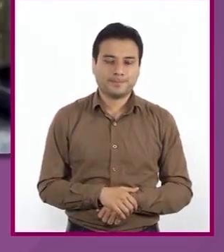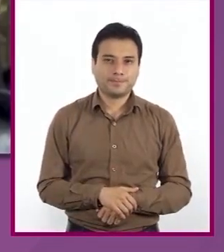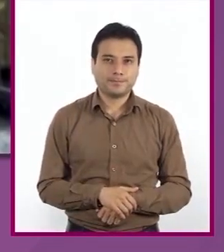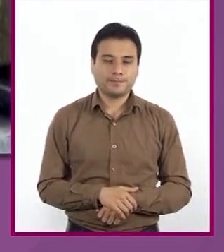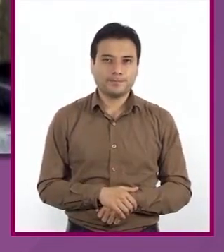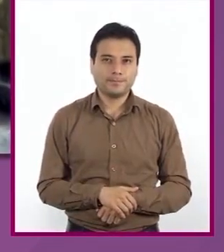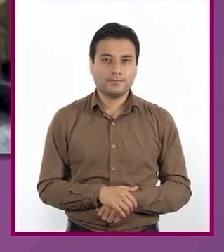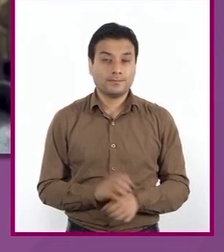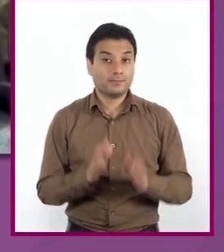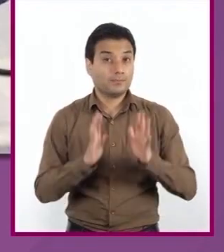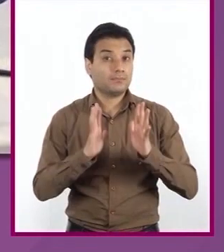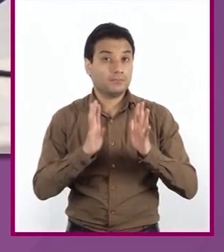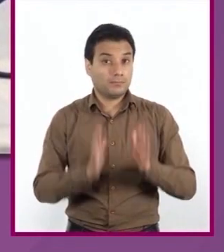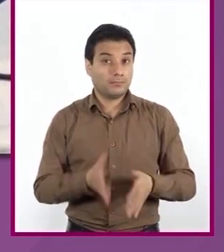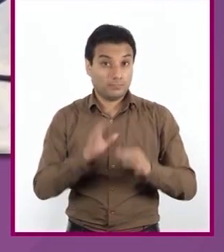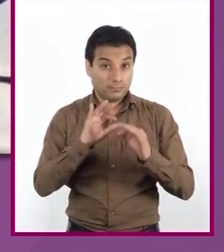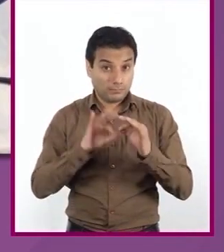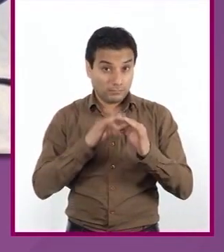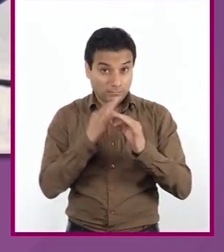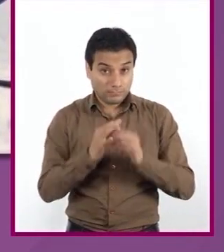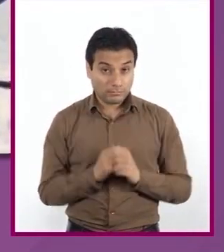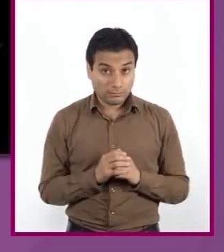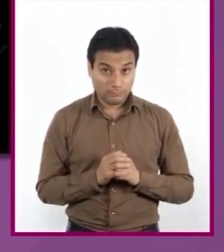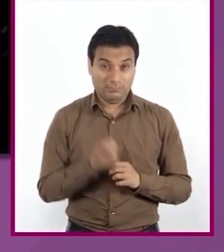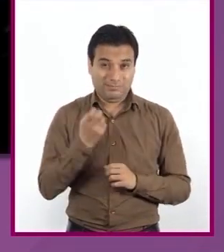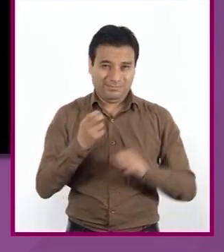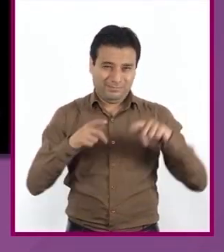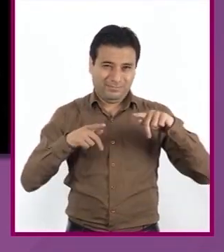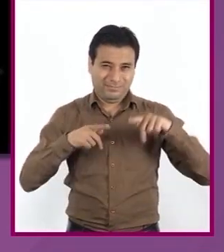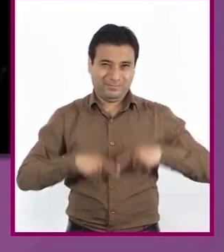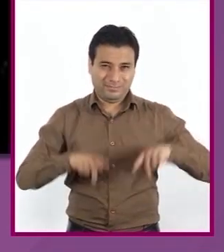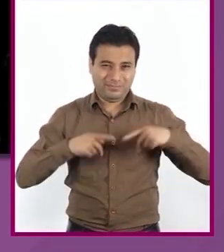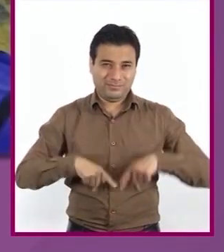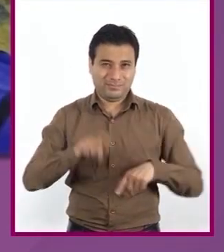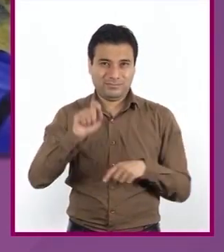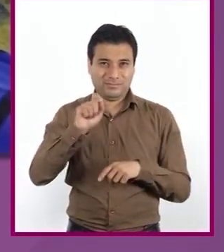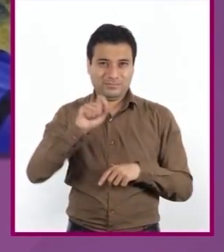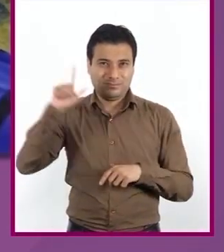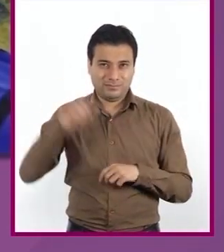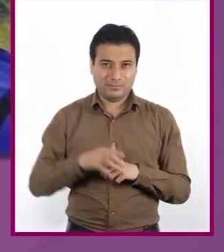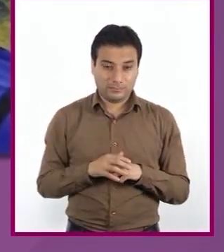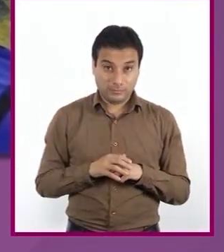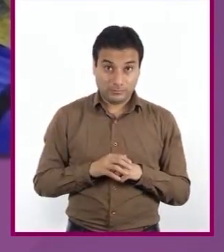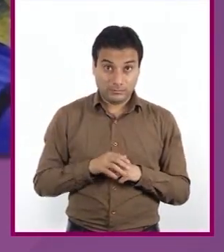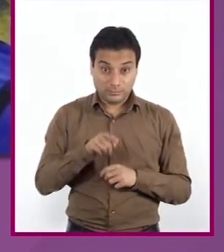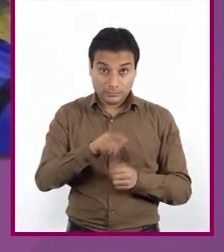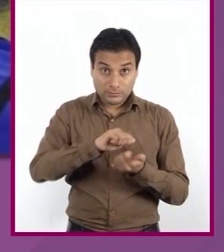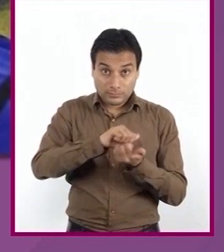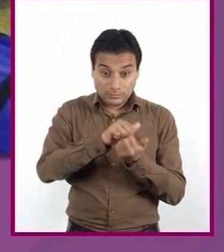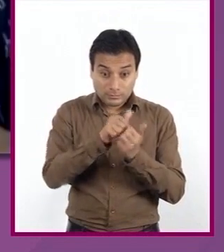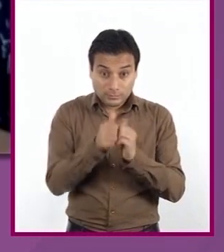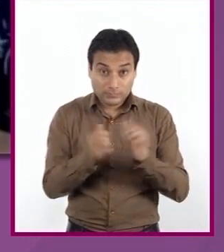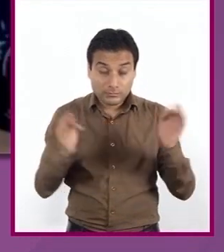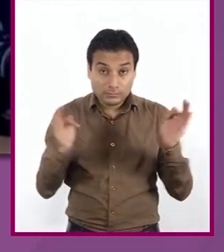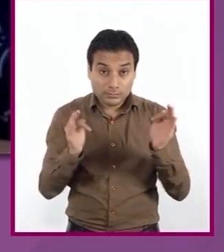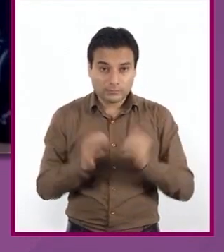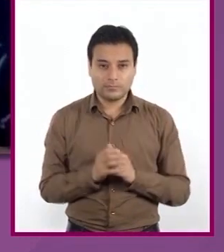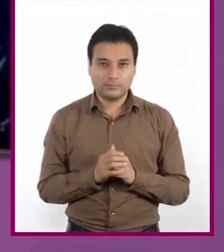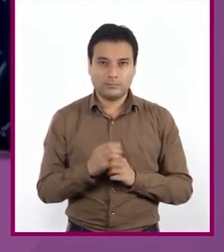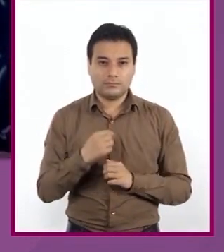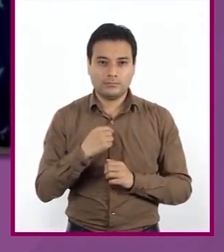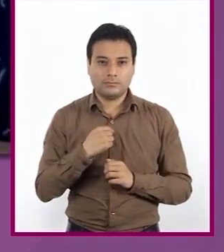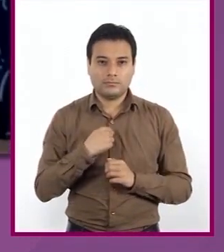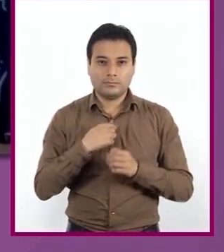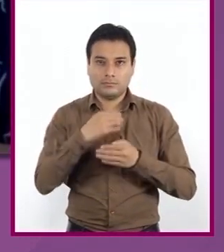Una vez que logre reanimarla, este especialista evitará que la persona se enfríe y le colocará gasas estériles en las